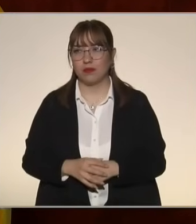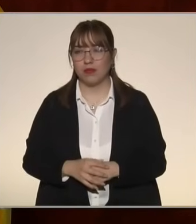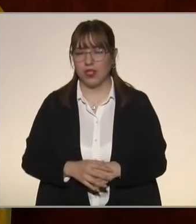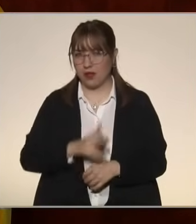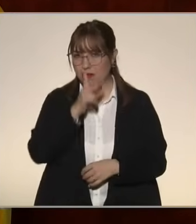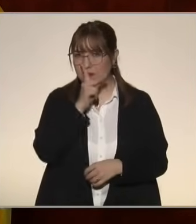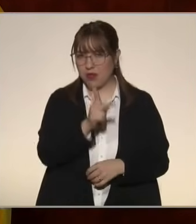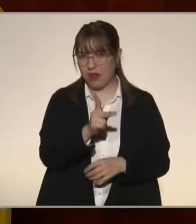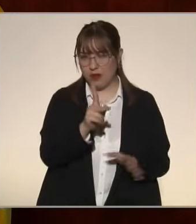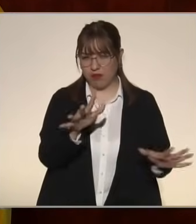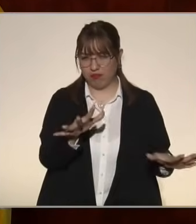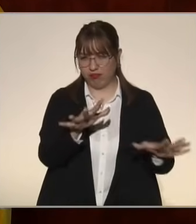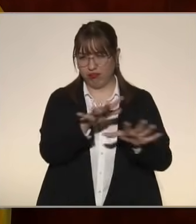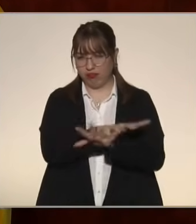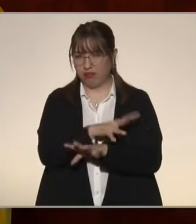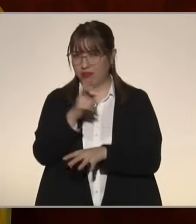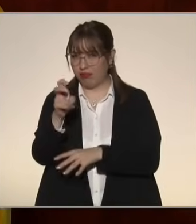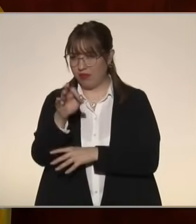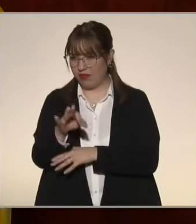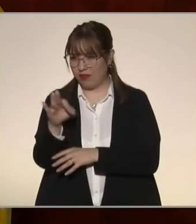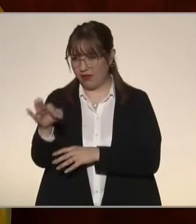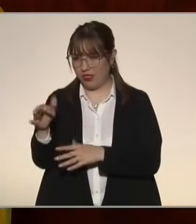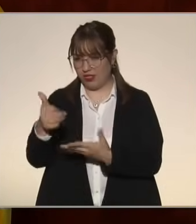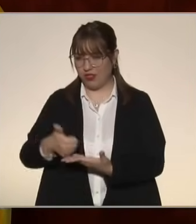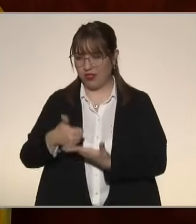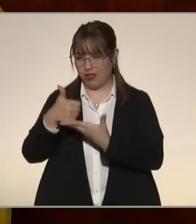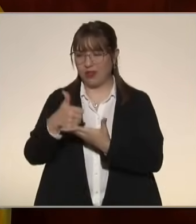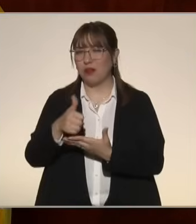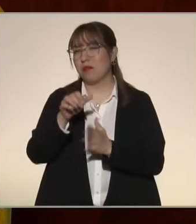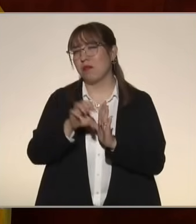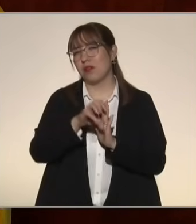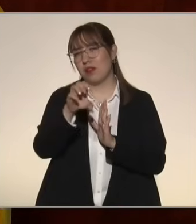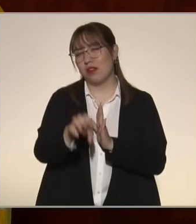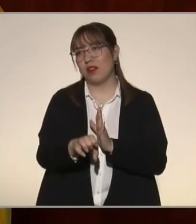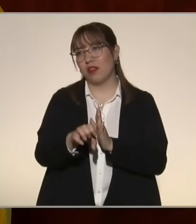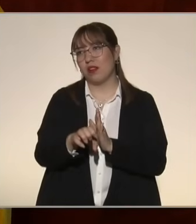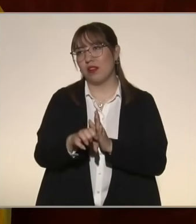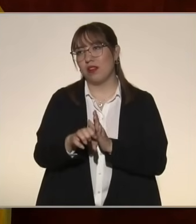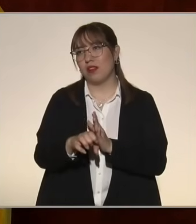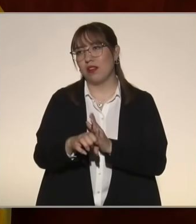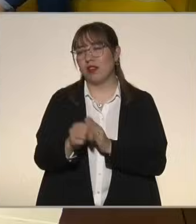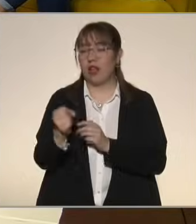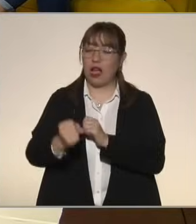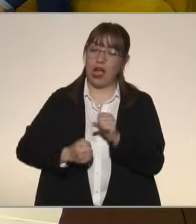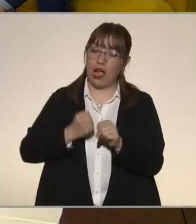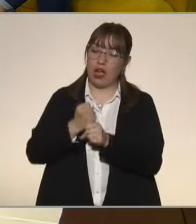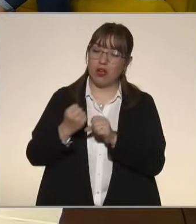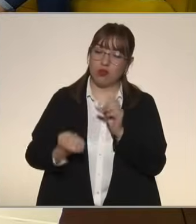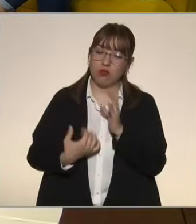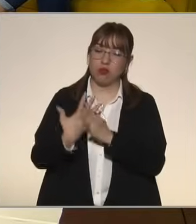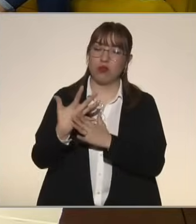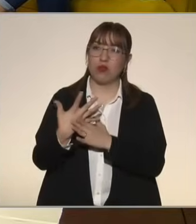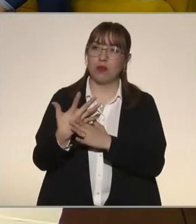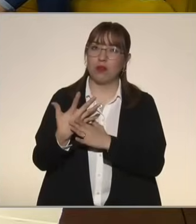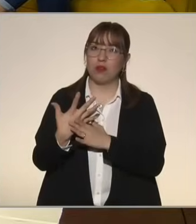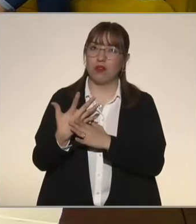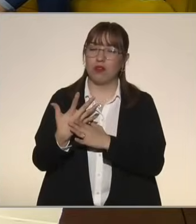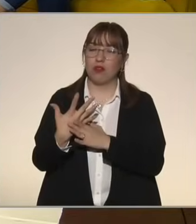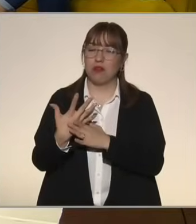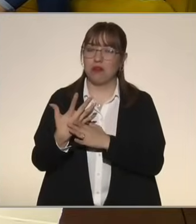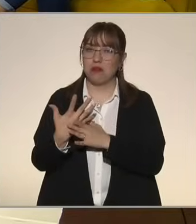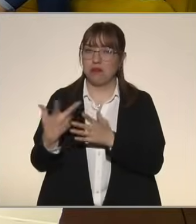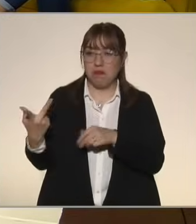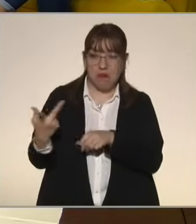a que esta fecha sea más fácil. Nos decían, si yo digo pasar Navidad, pasar Año Nuevo, juntarnos para, ¿eso de verdad